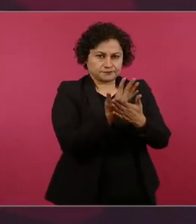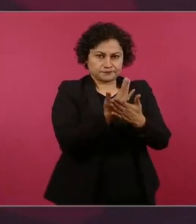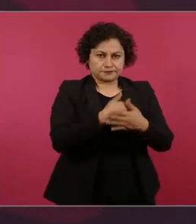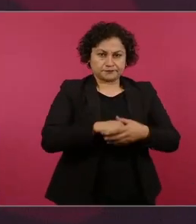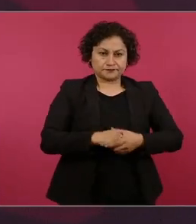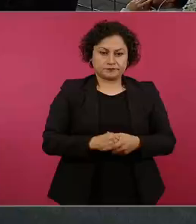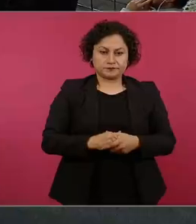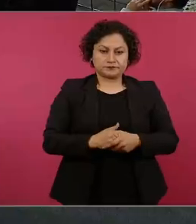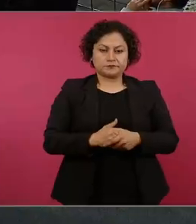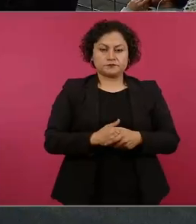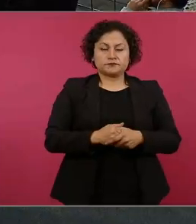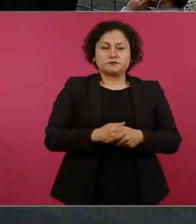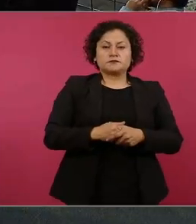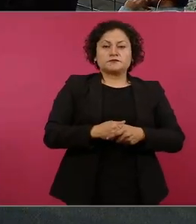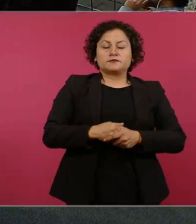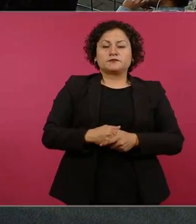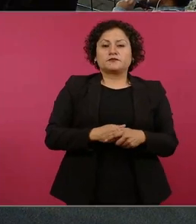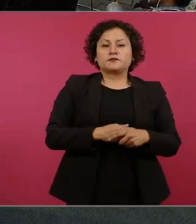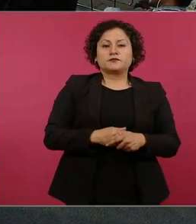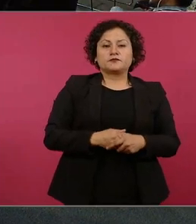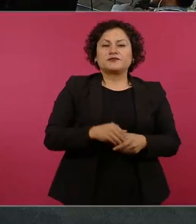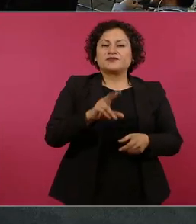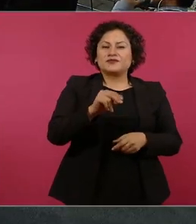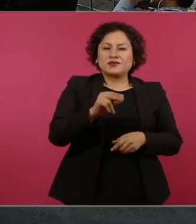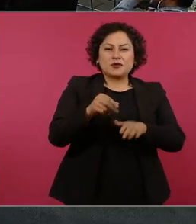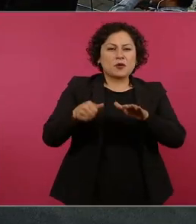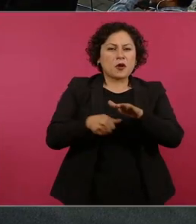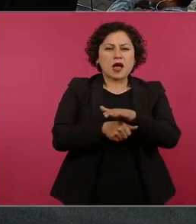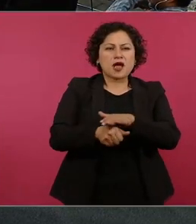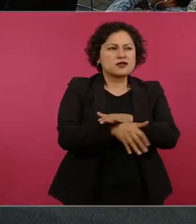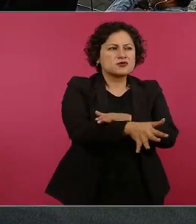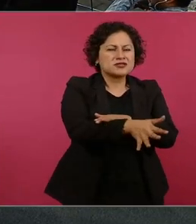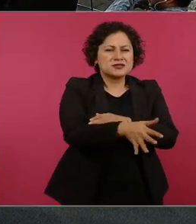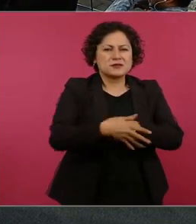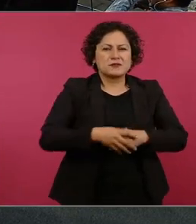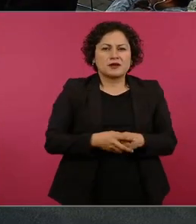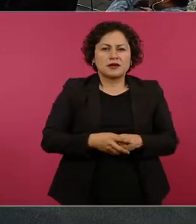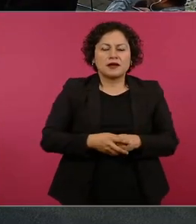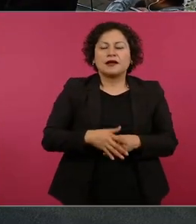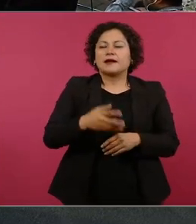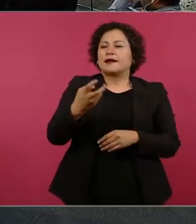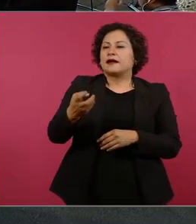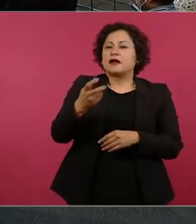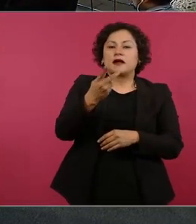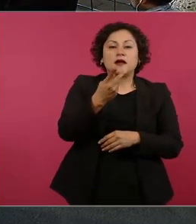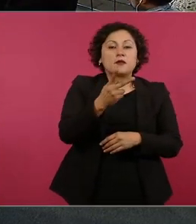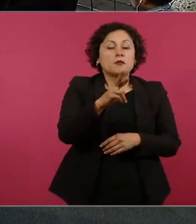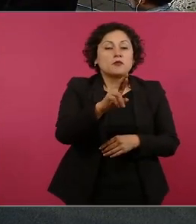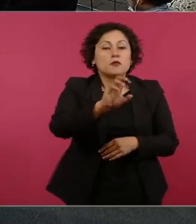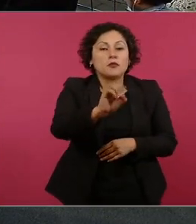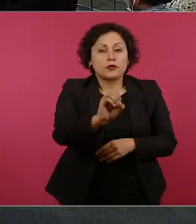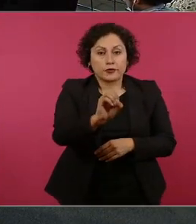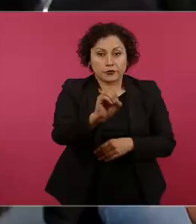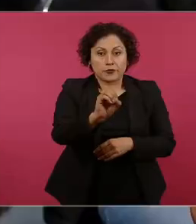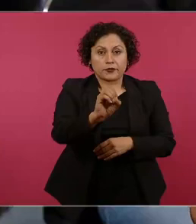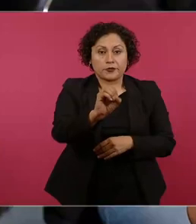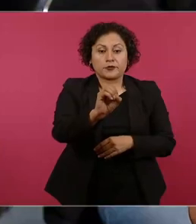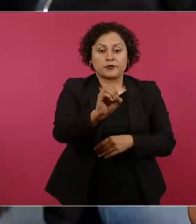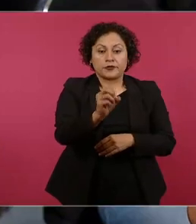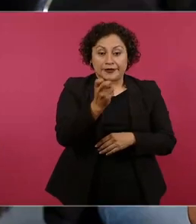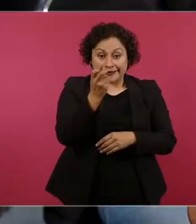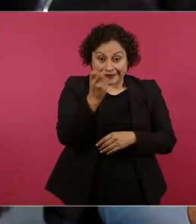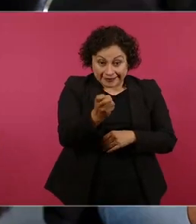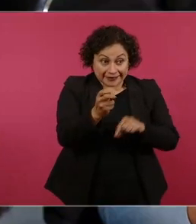Permíteme no los deapa que el Pro